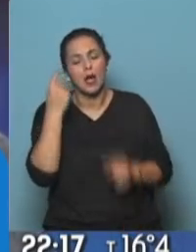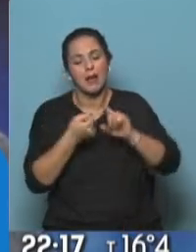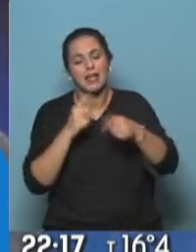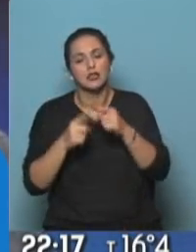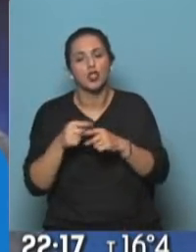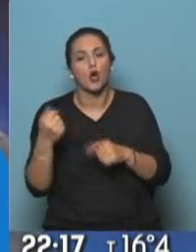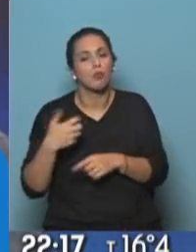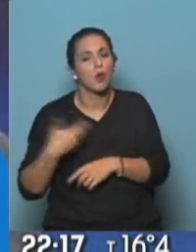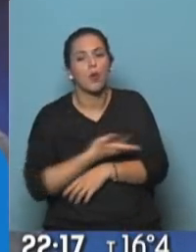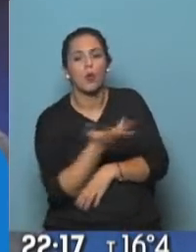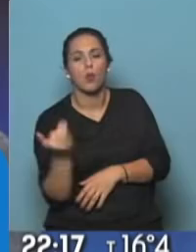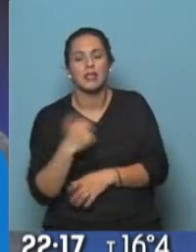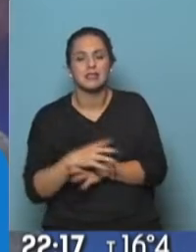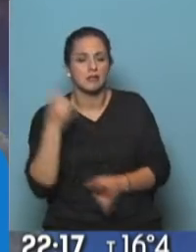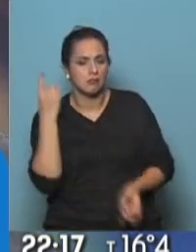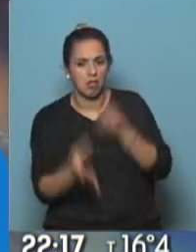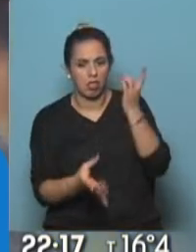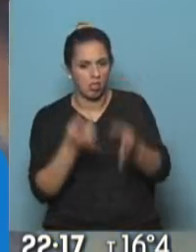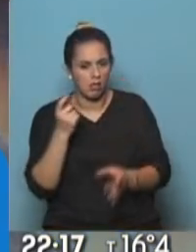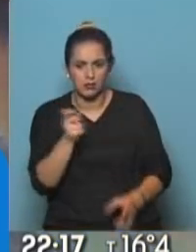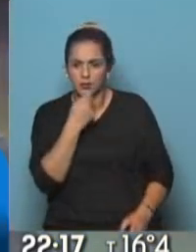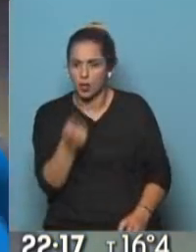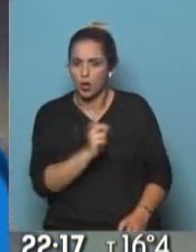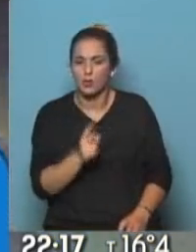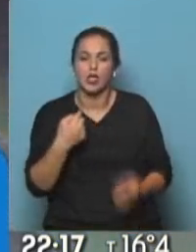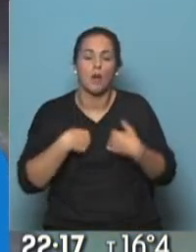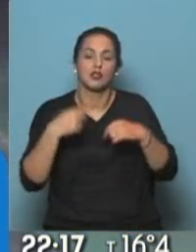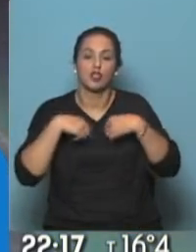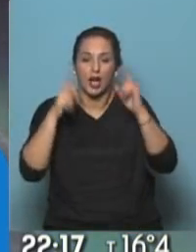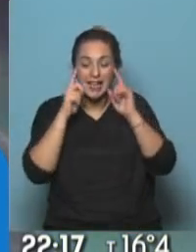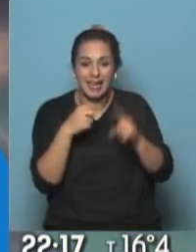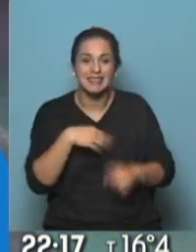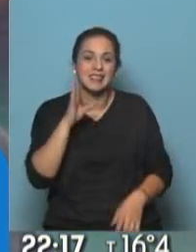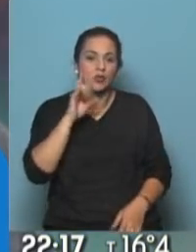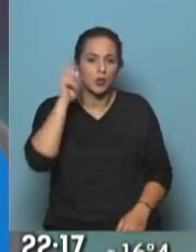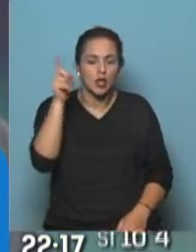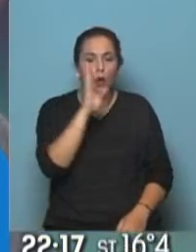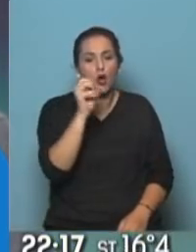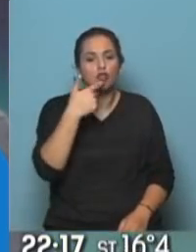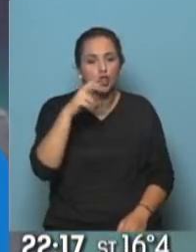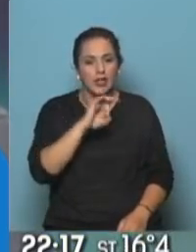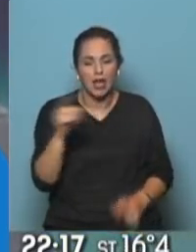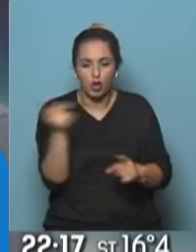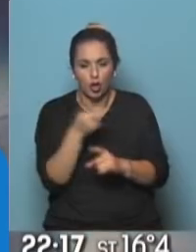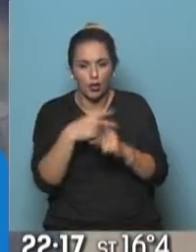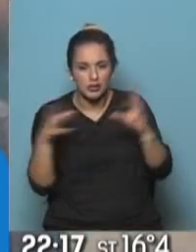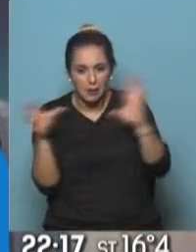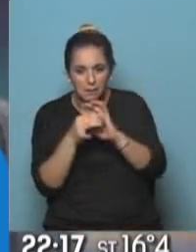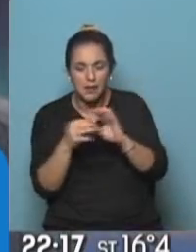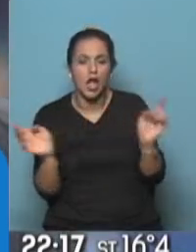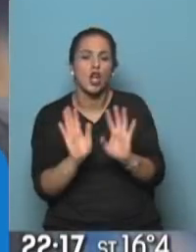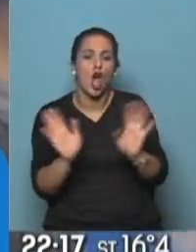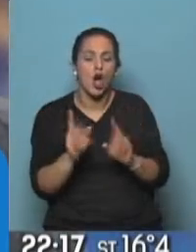la cantidad al rechazo que genera. Sí. No porque yo crea realmente que Donald Trump y Bolsonaro son similares, sino